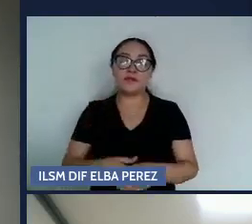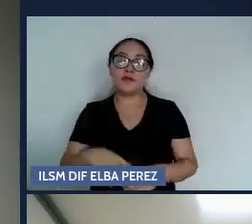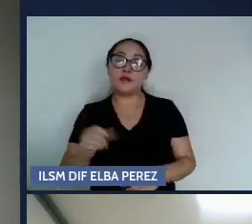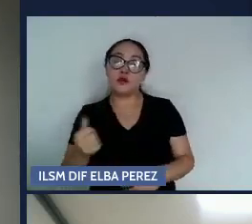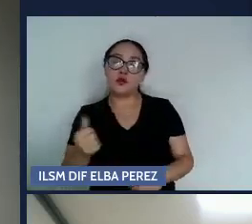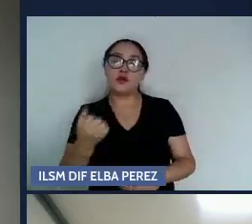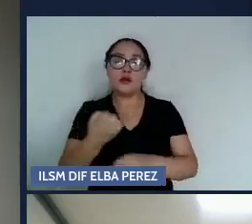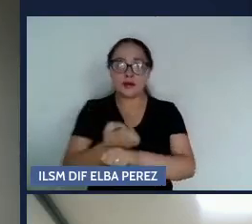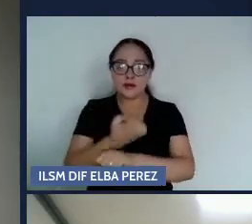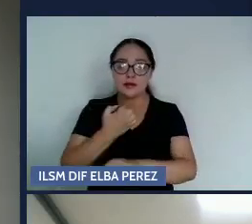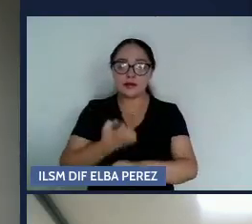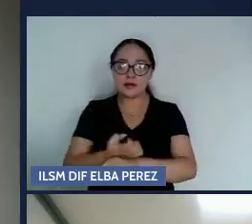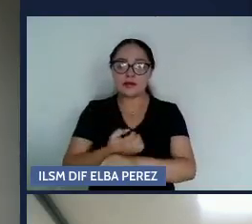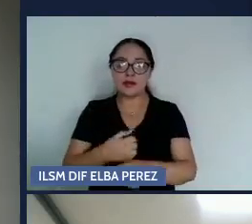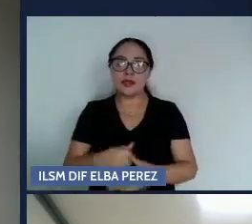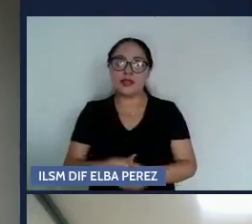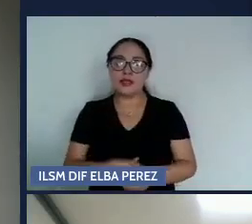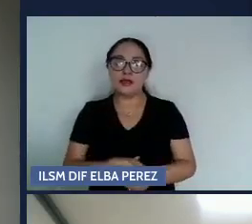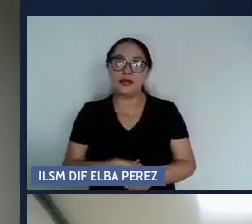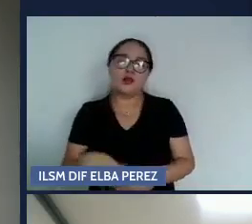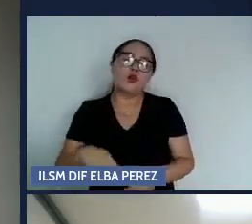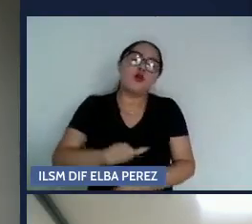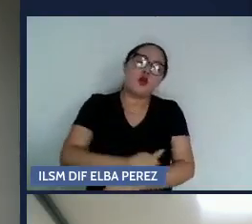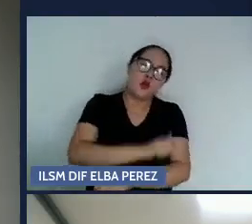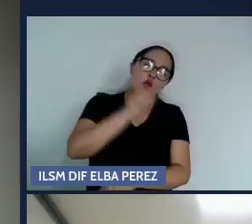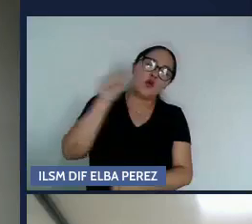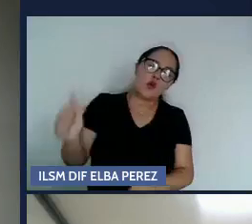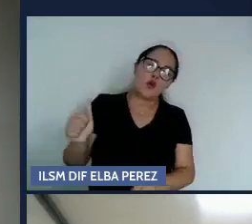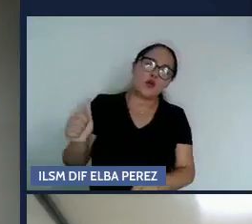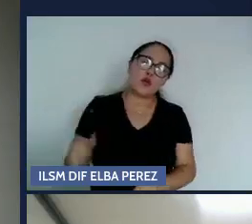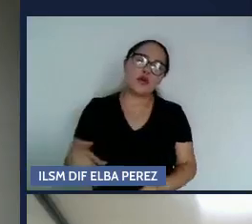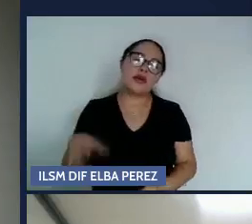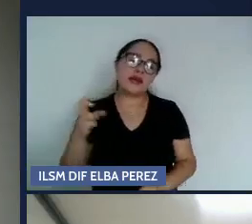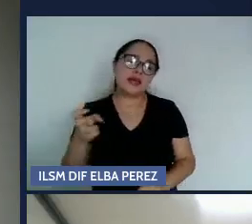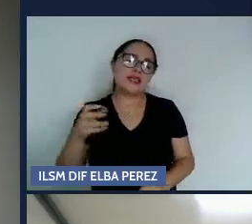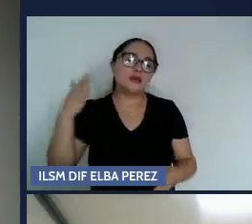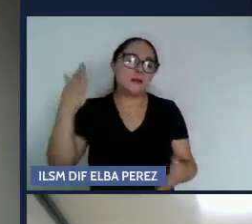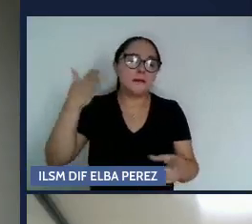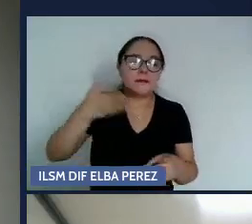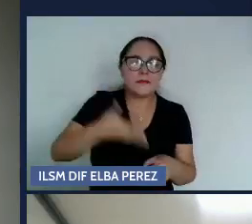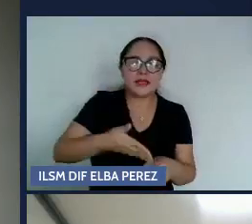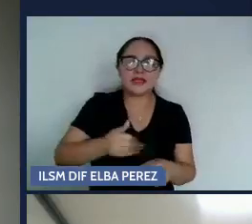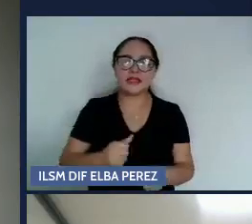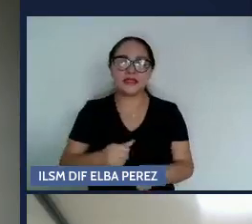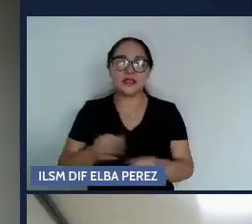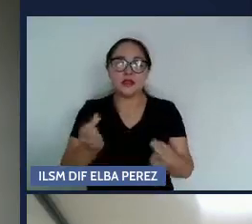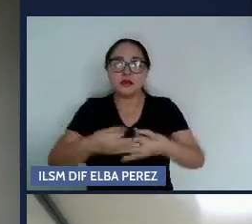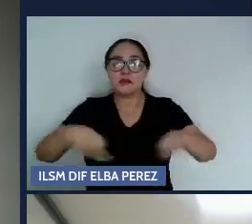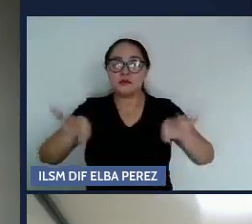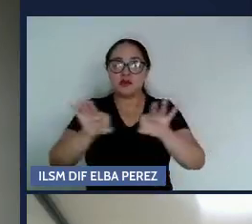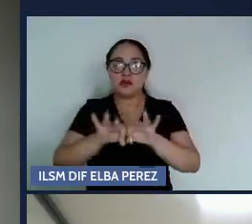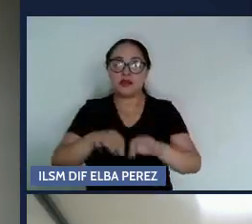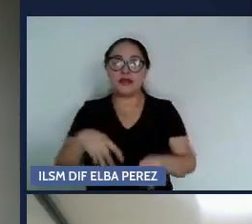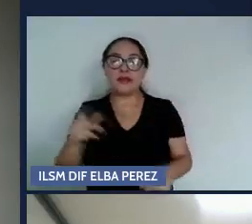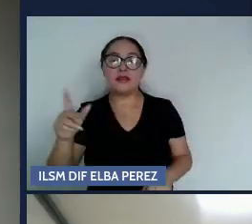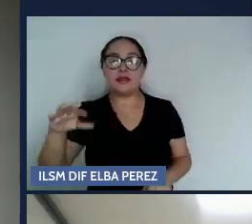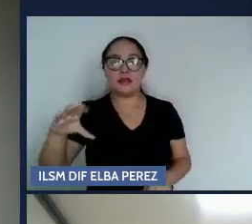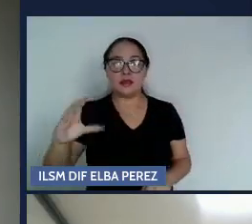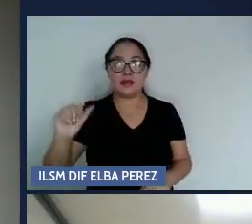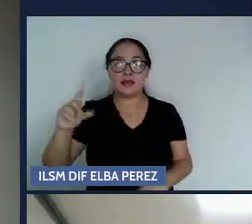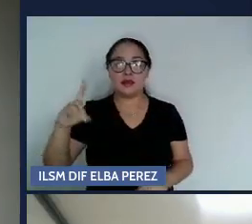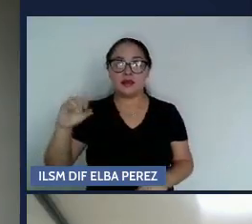encontramos situaciones muy particulares, muy importantes. Paridad en las candidaturas. El 50%